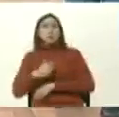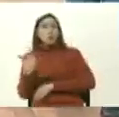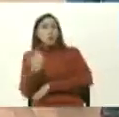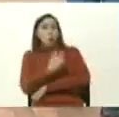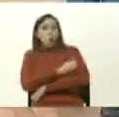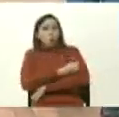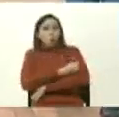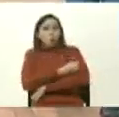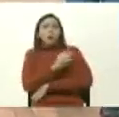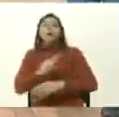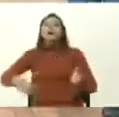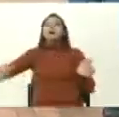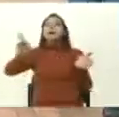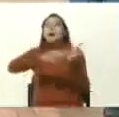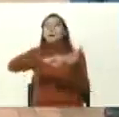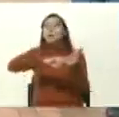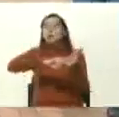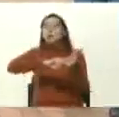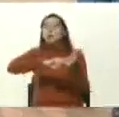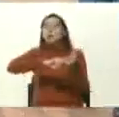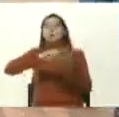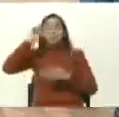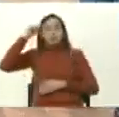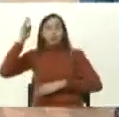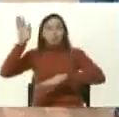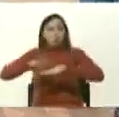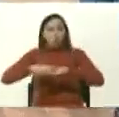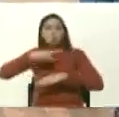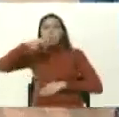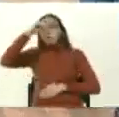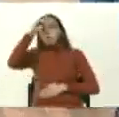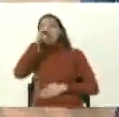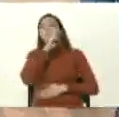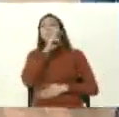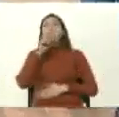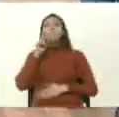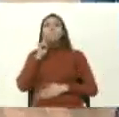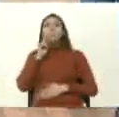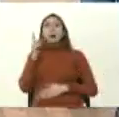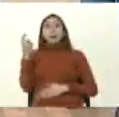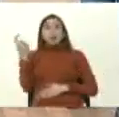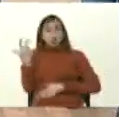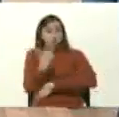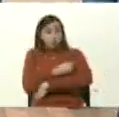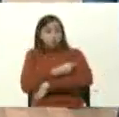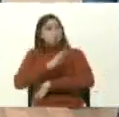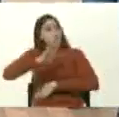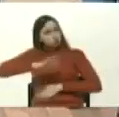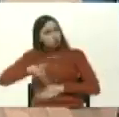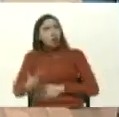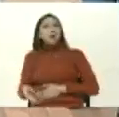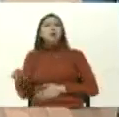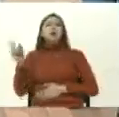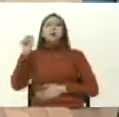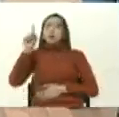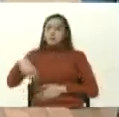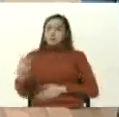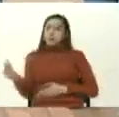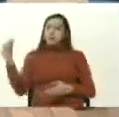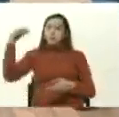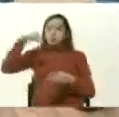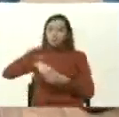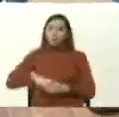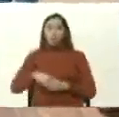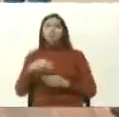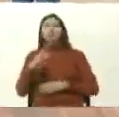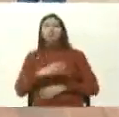donde repito y recuerdo que los padres que aún no se han vacunado pueden acudir a estos centros a